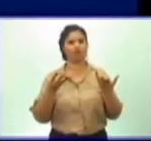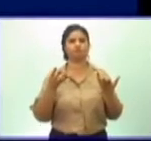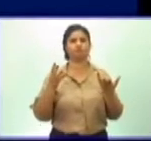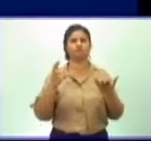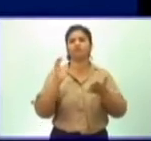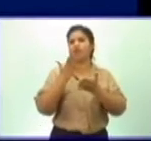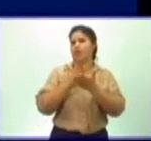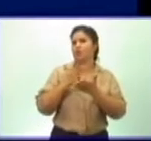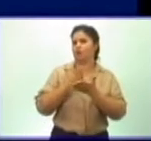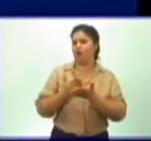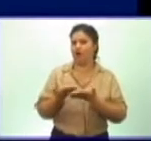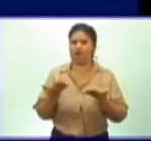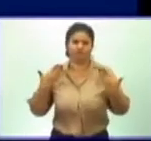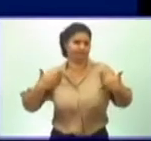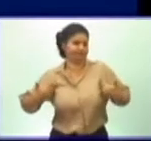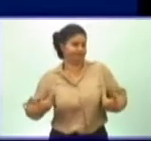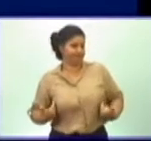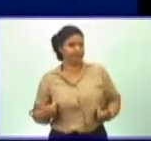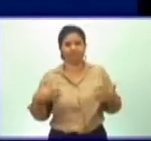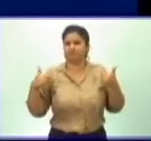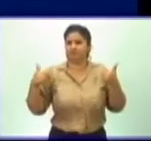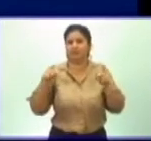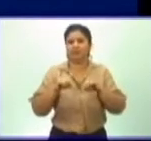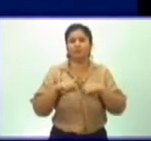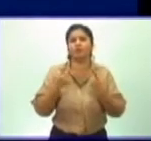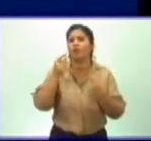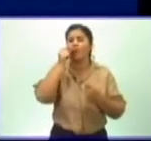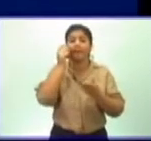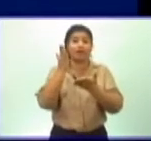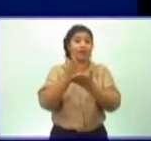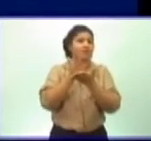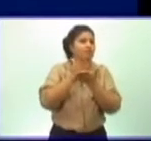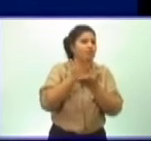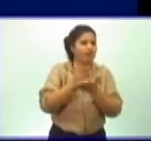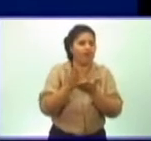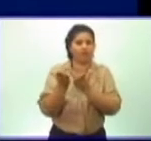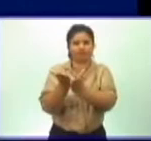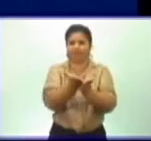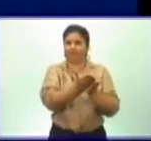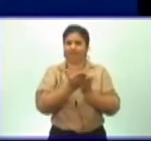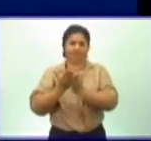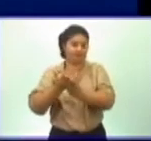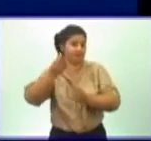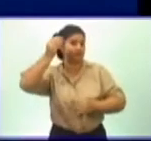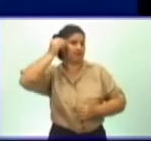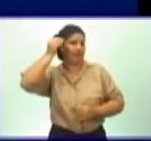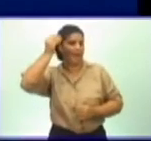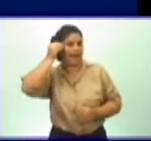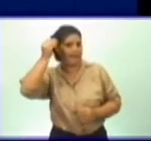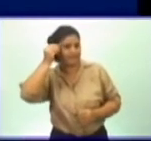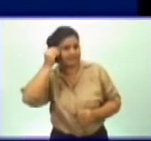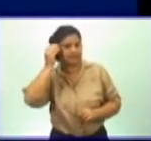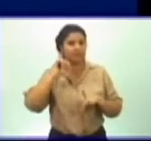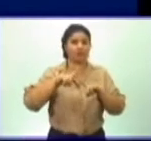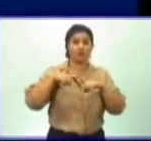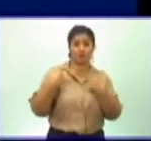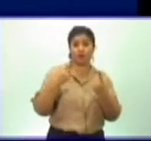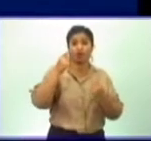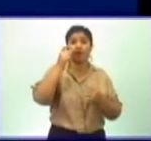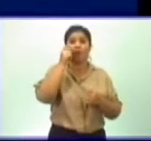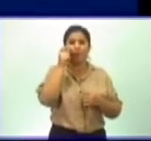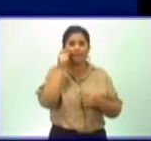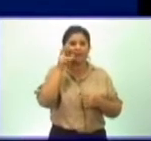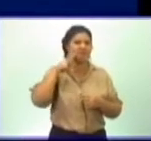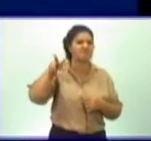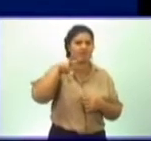adecuados de acuerdo con su preparación, posee una clara concepción de la vida al saber diferenciar lo falso de lo